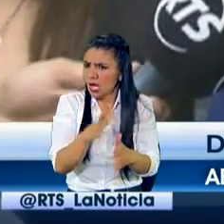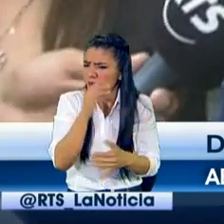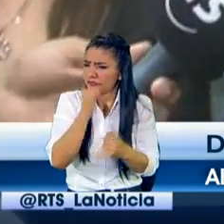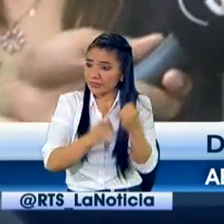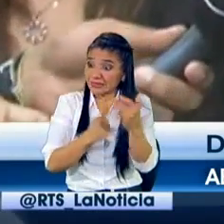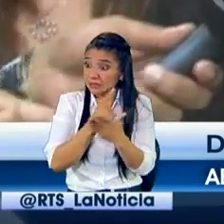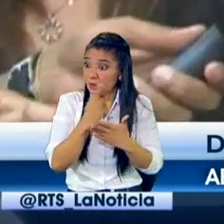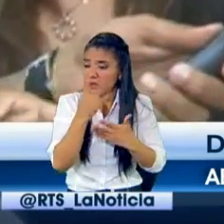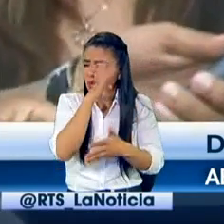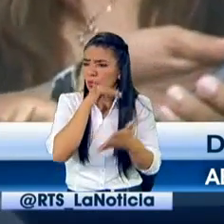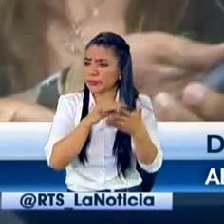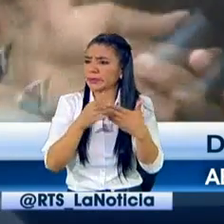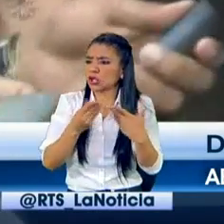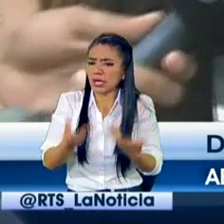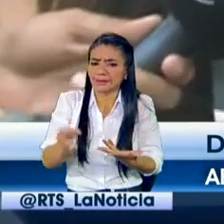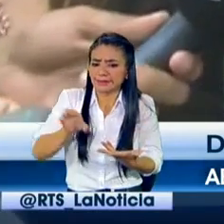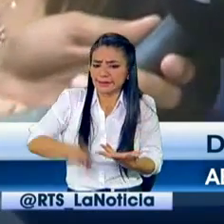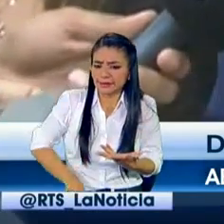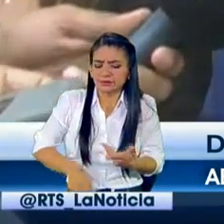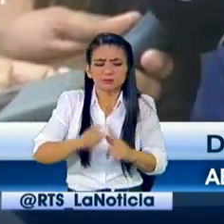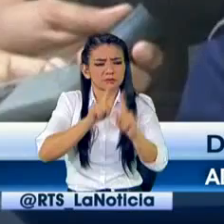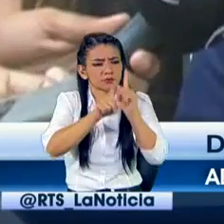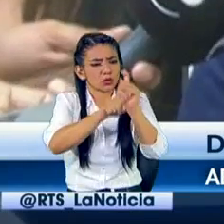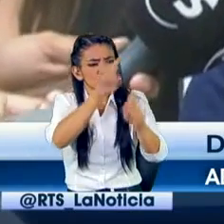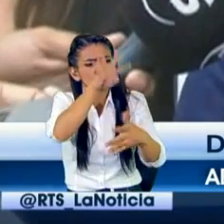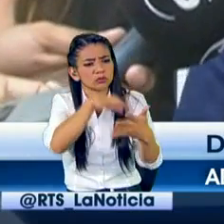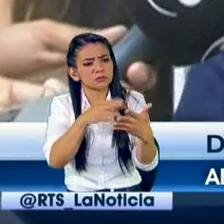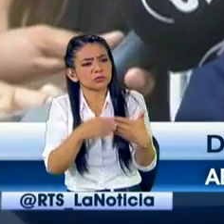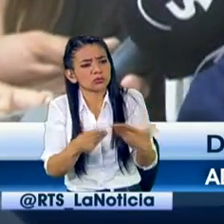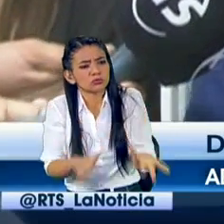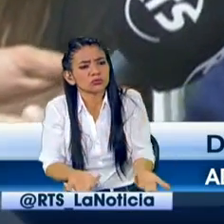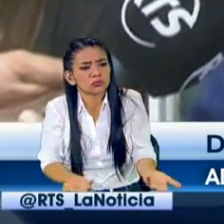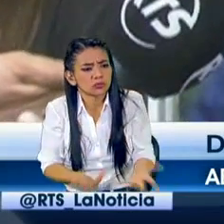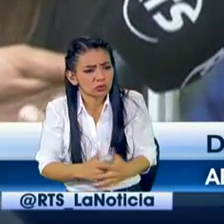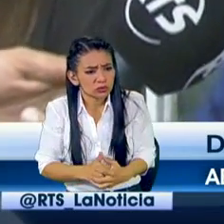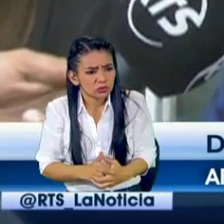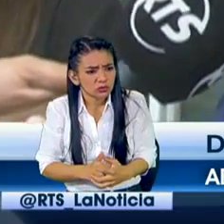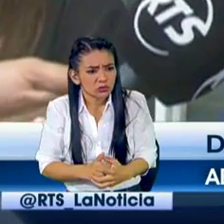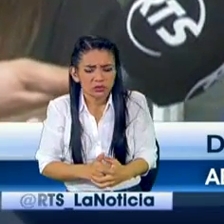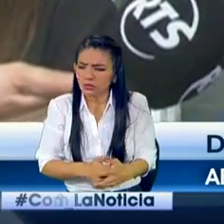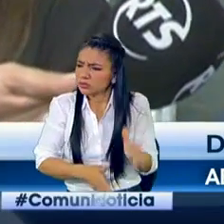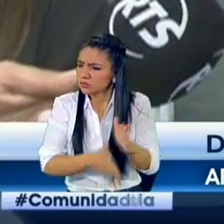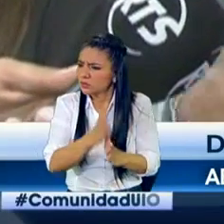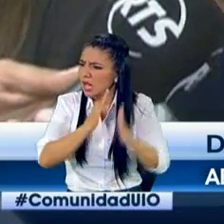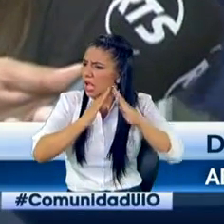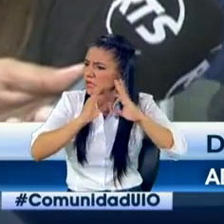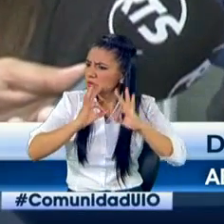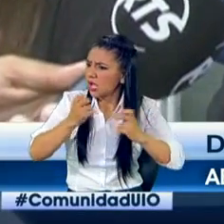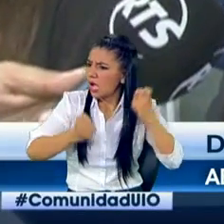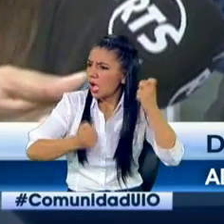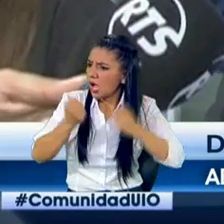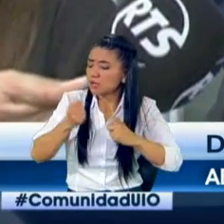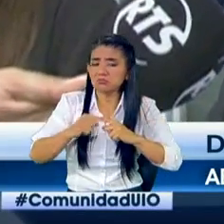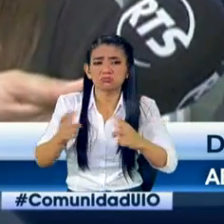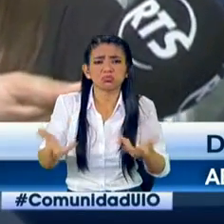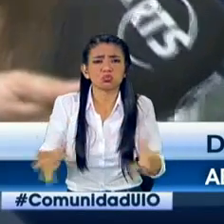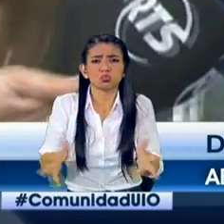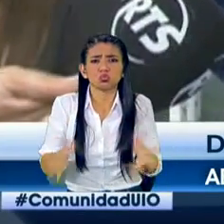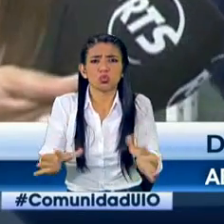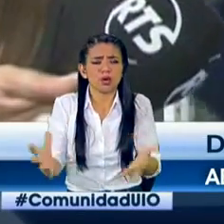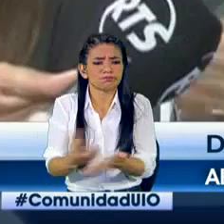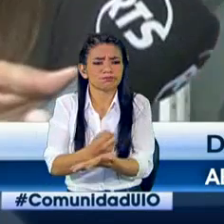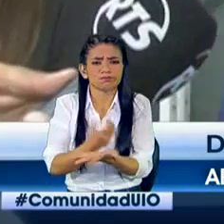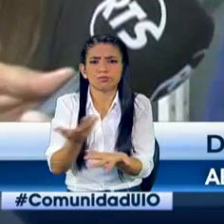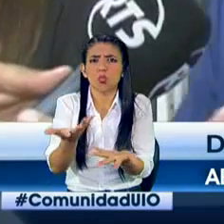testigos y peritos. Martes, miércoles, aspiro concluir. Samantha Gray manifestó que varias personas que conocieron a la pareja no